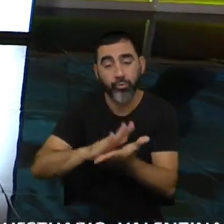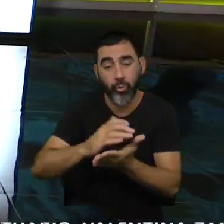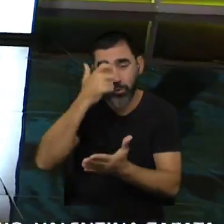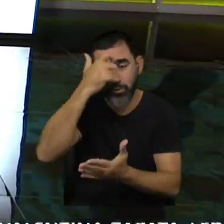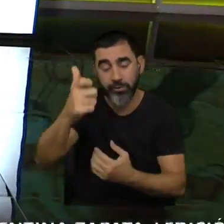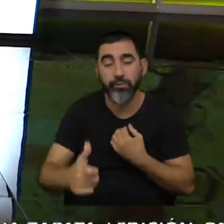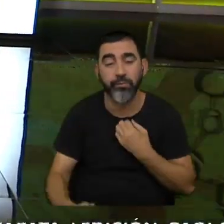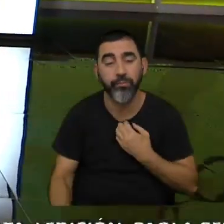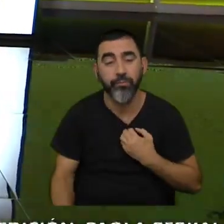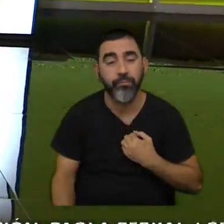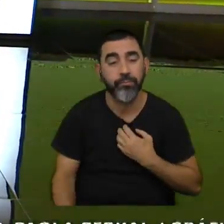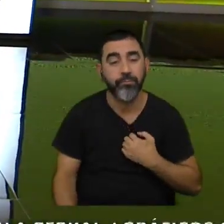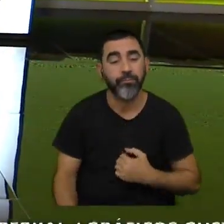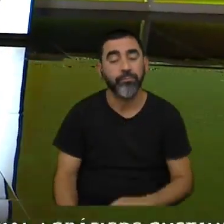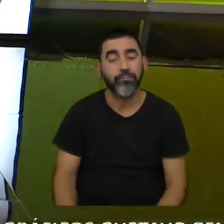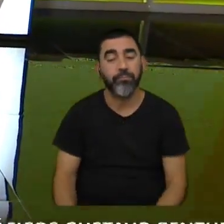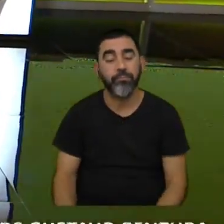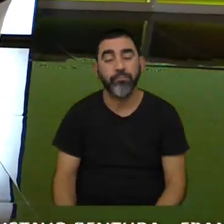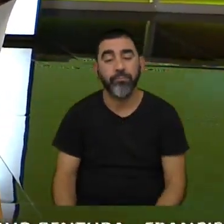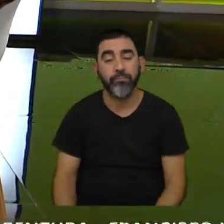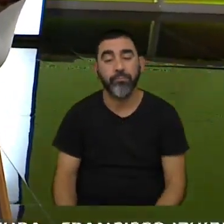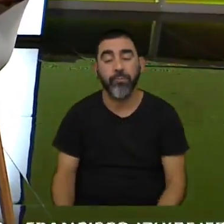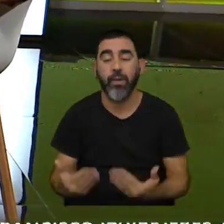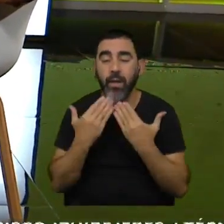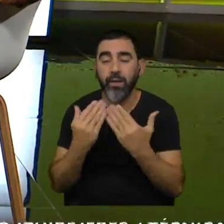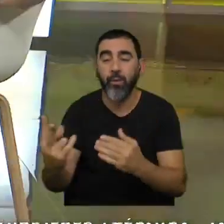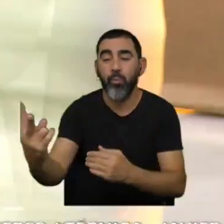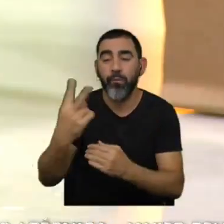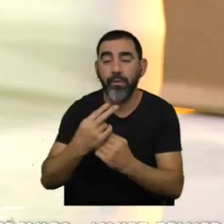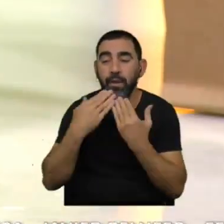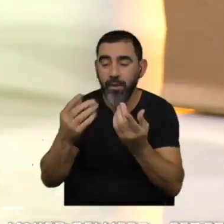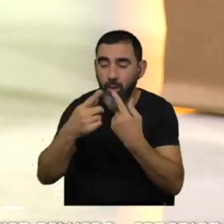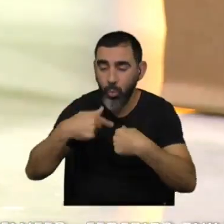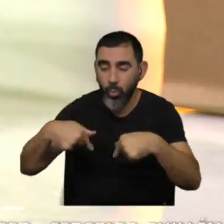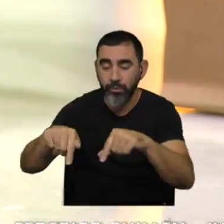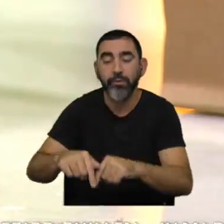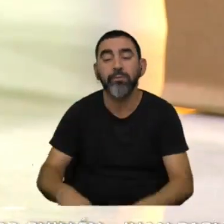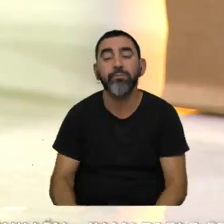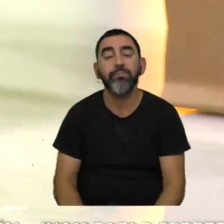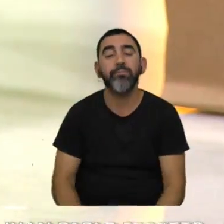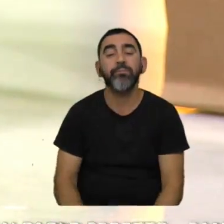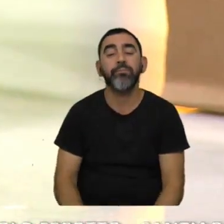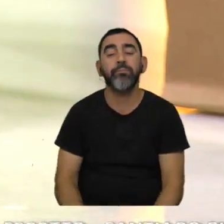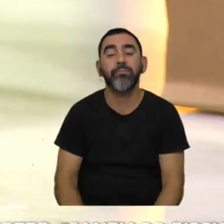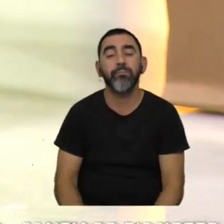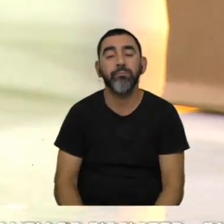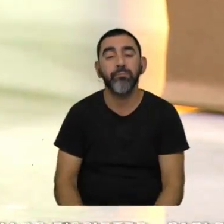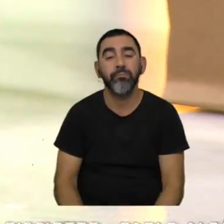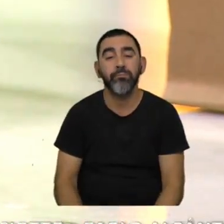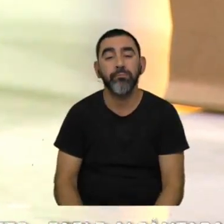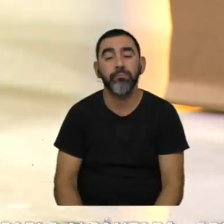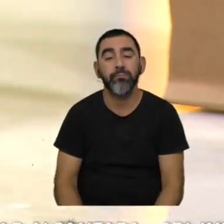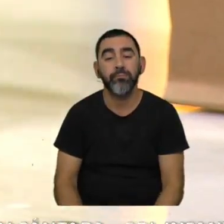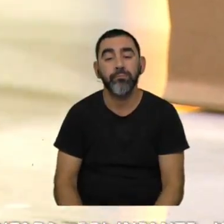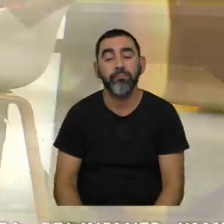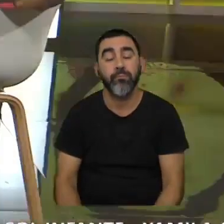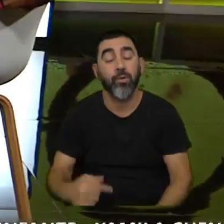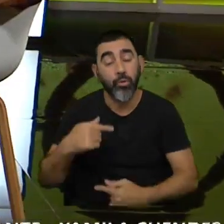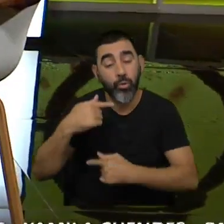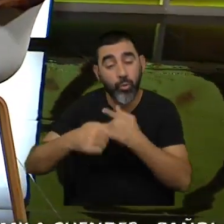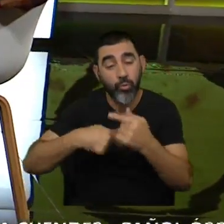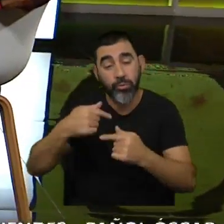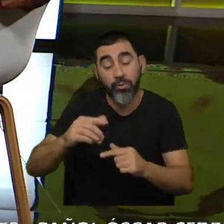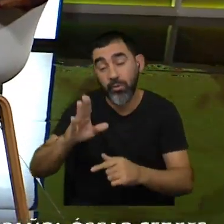nombre de Sobreciencia, el agradecimiento por acompañarnos, Karina Antunes, Carmen Rossini, y bueno, a